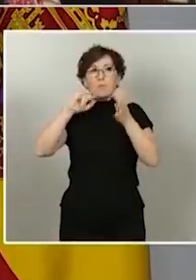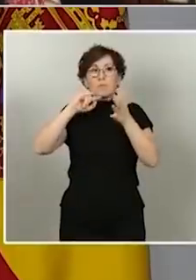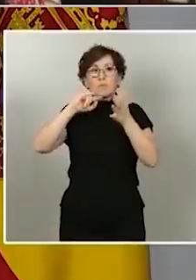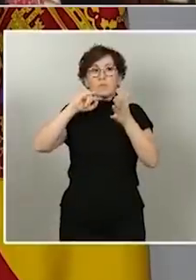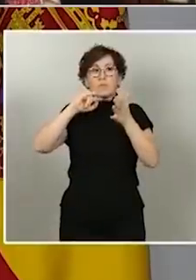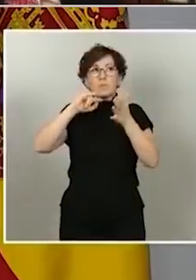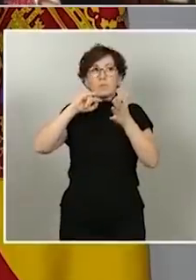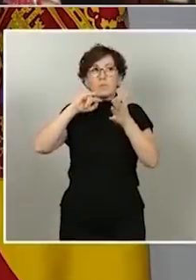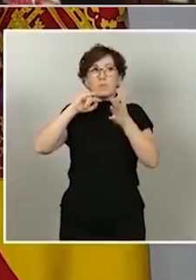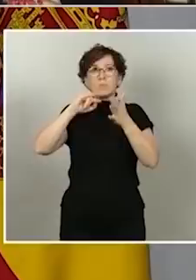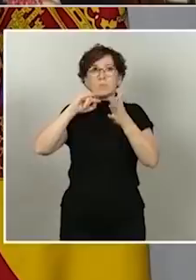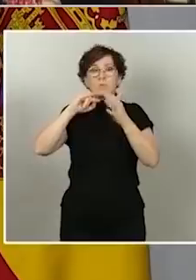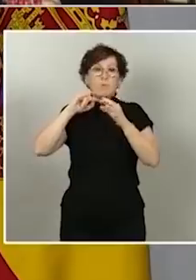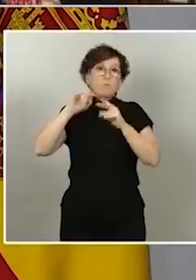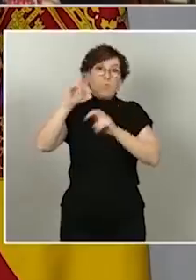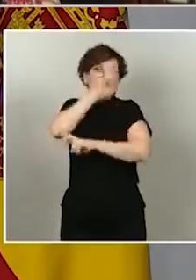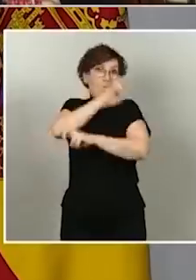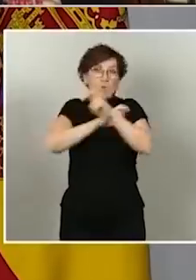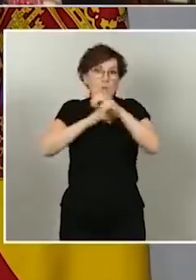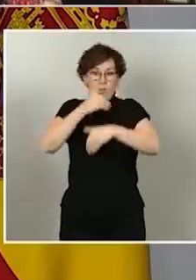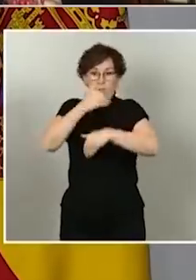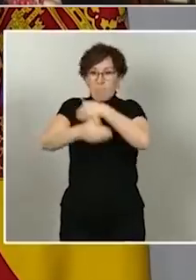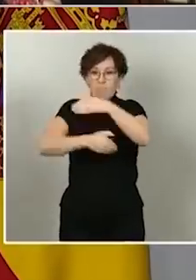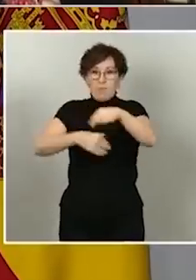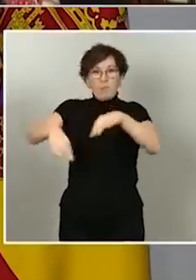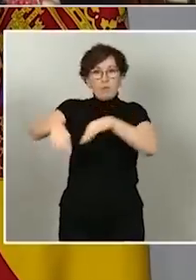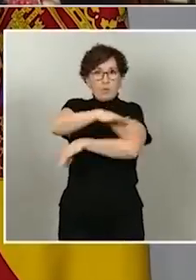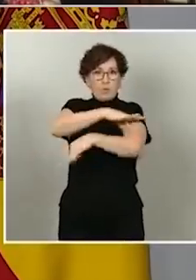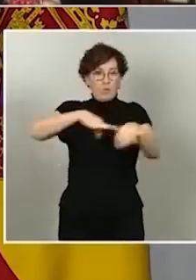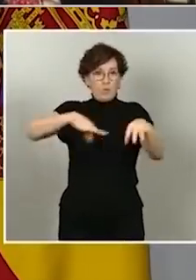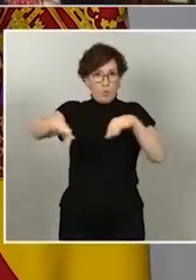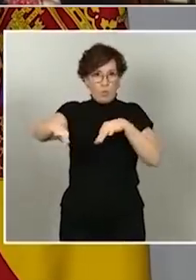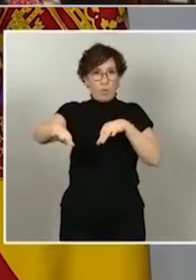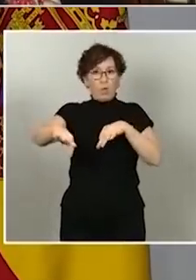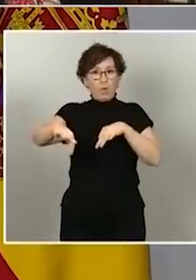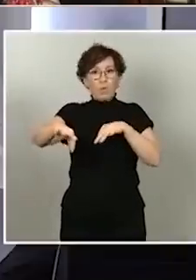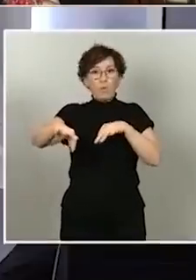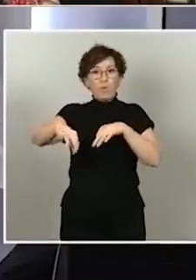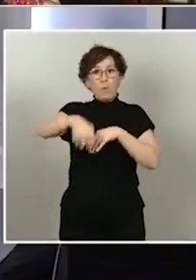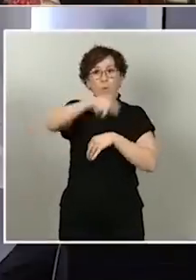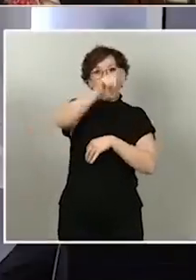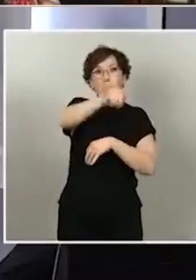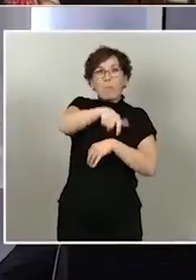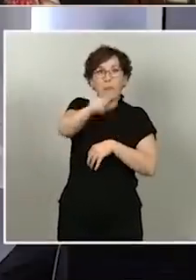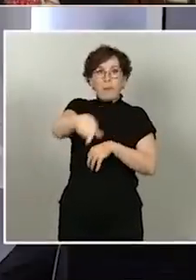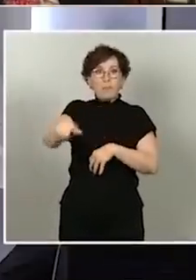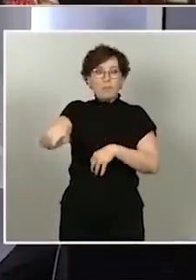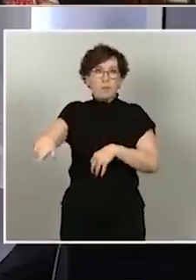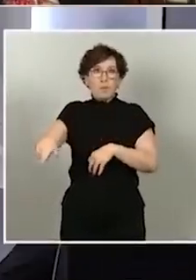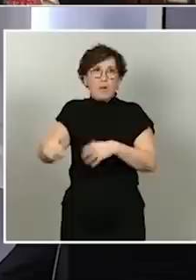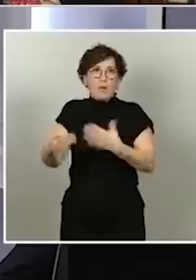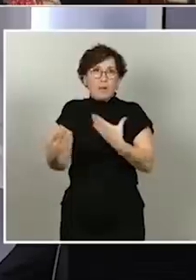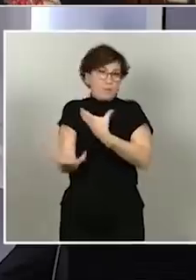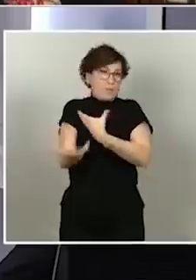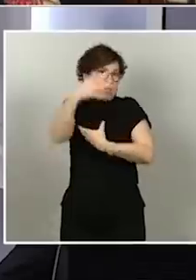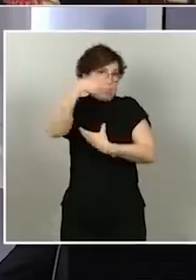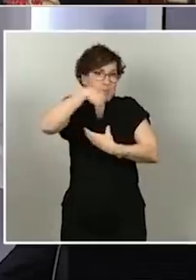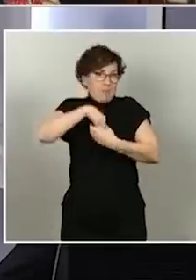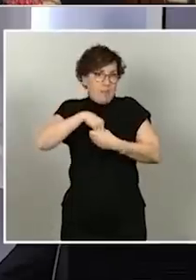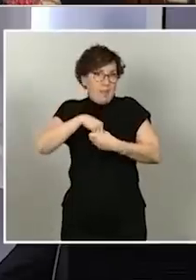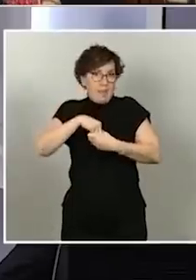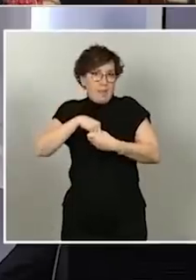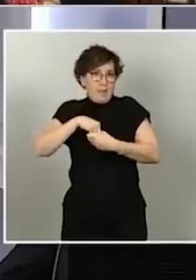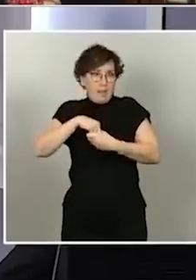hoy en día tiene una relación mala o muy mala con otros ministros tan relevantes como por ejemplo puede ser escriba el de la seguridad social carolina